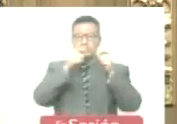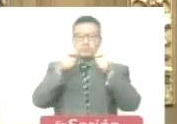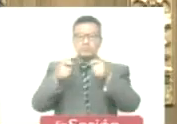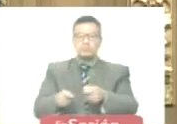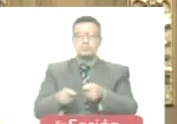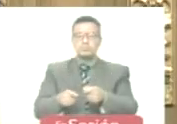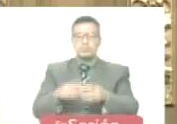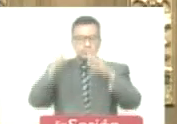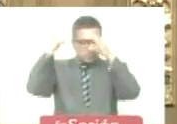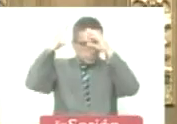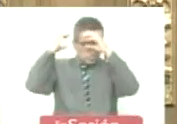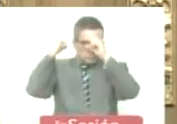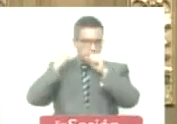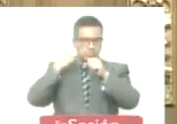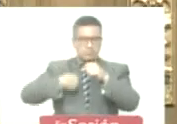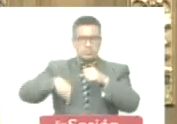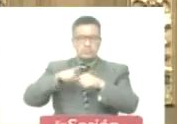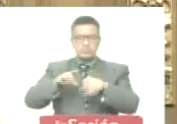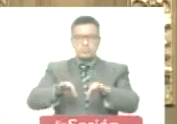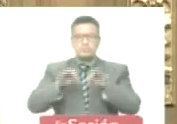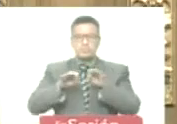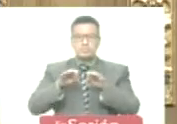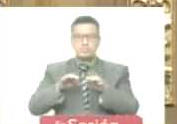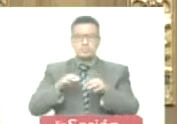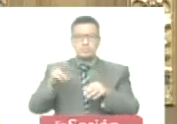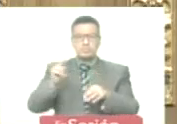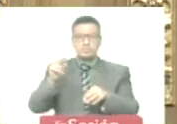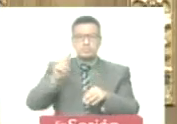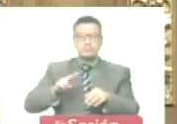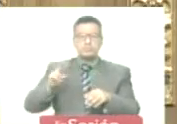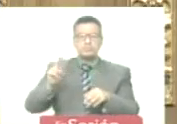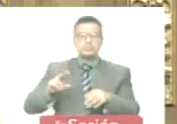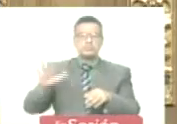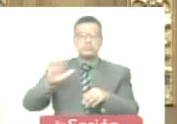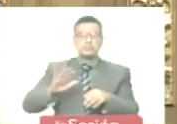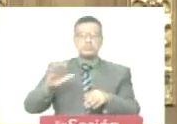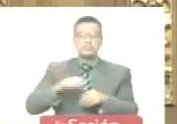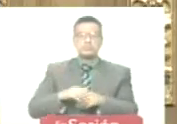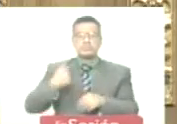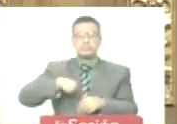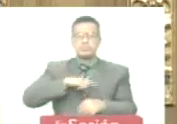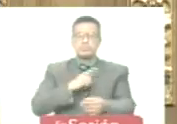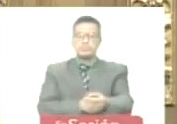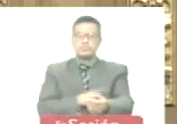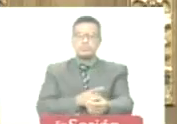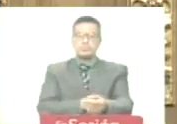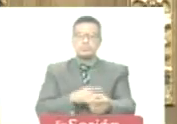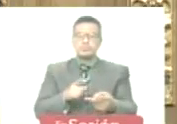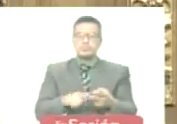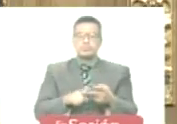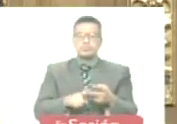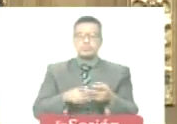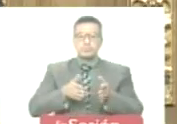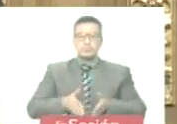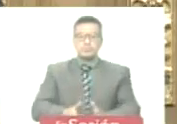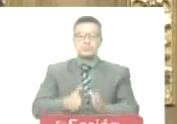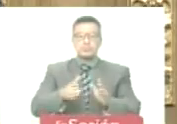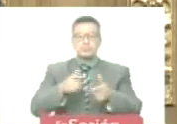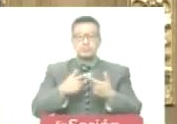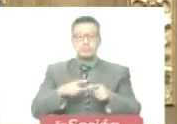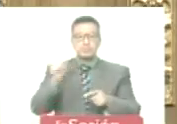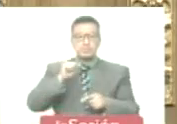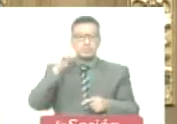como embajador extraordinario y plenipotenciario de la República Bolivariana de Venezuela nuestro hermano, hijo del libertador